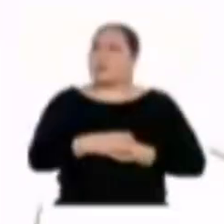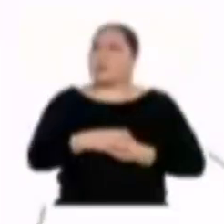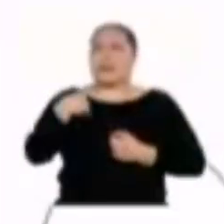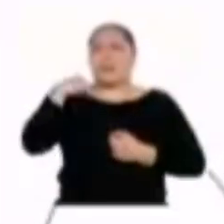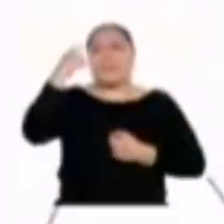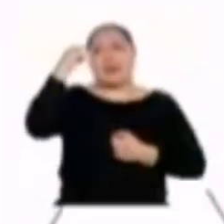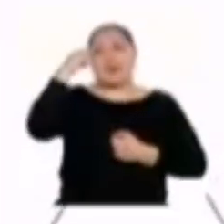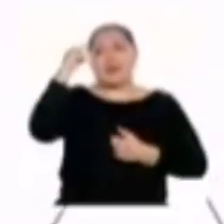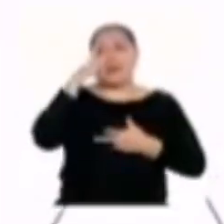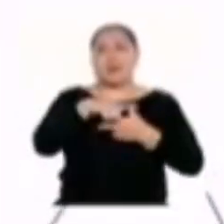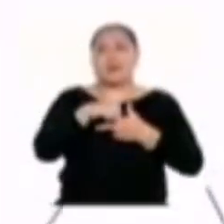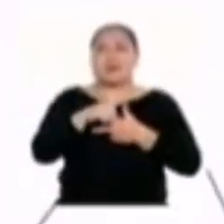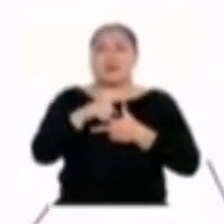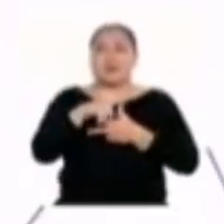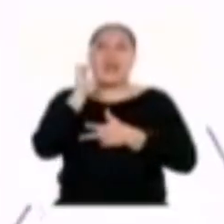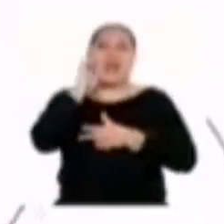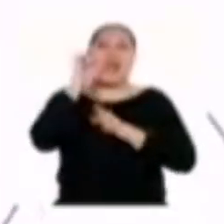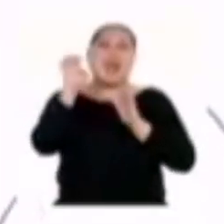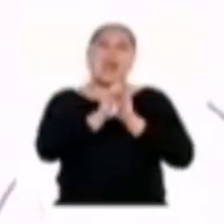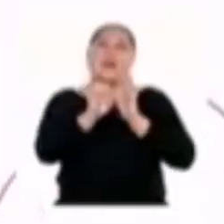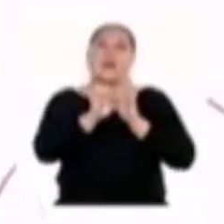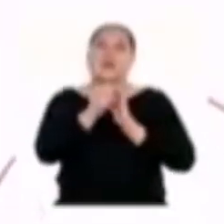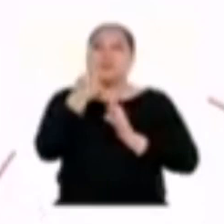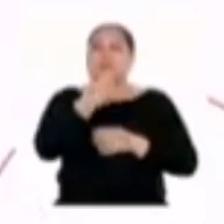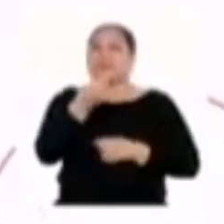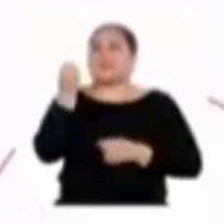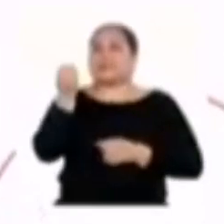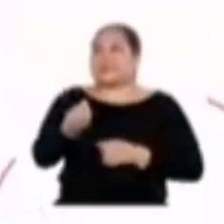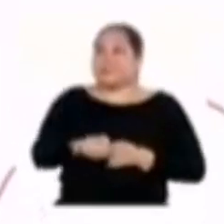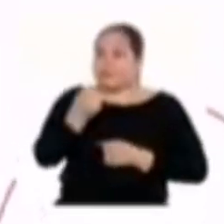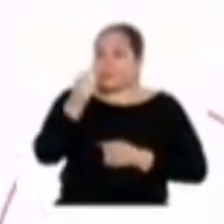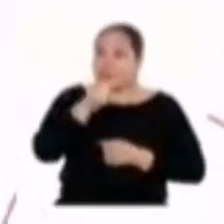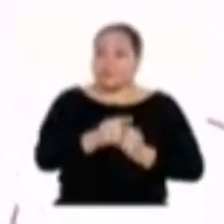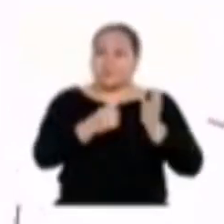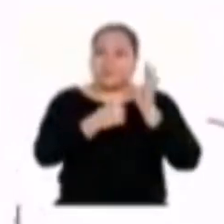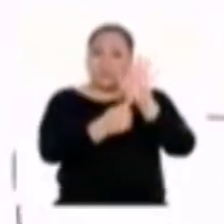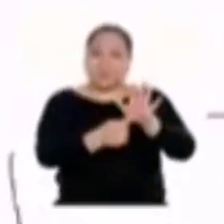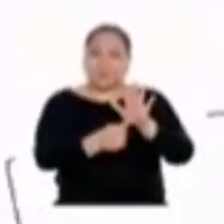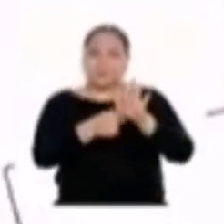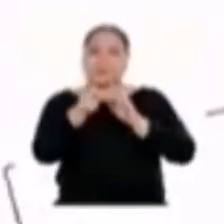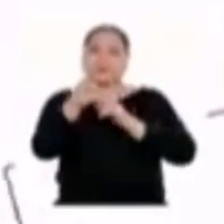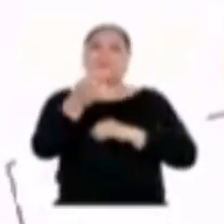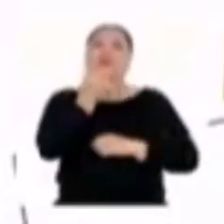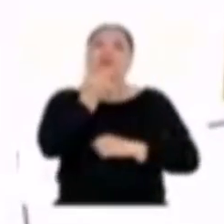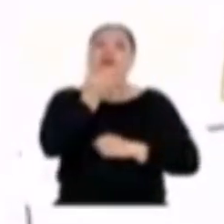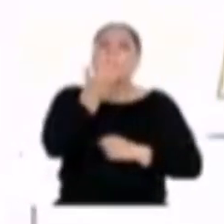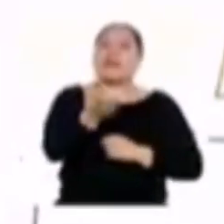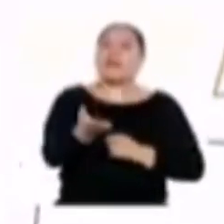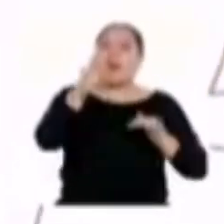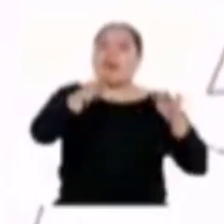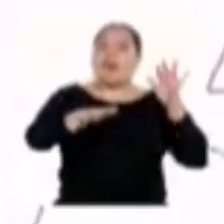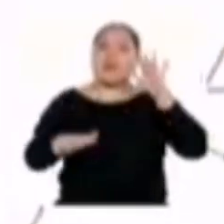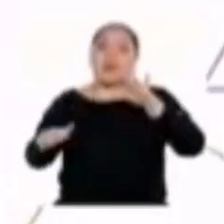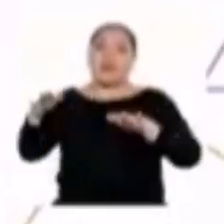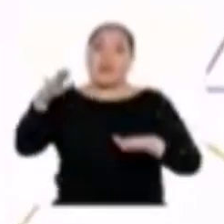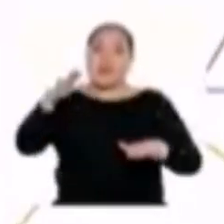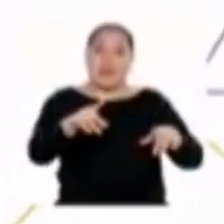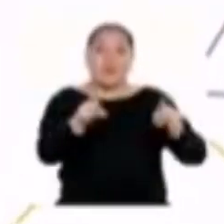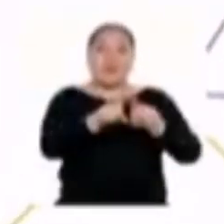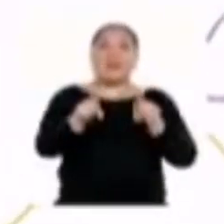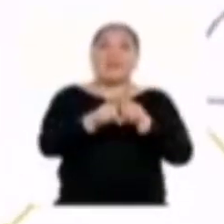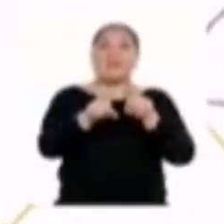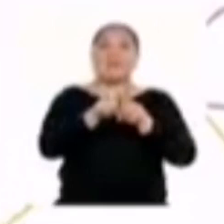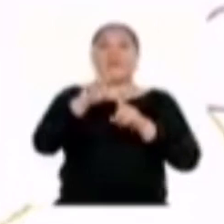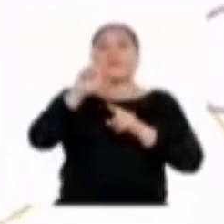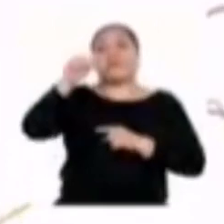que el primer argumento es de ejemplo, porque presenta la situación de las playas, pero también es de